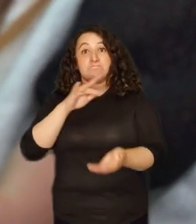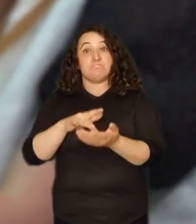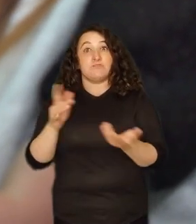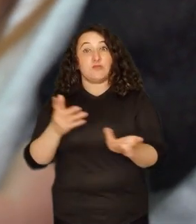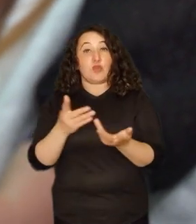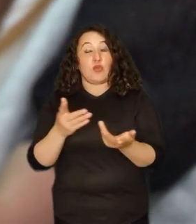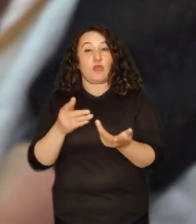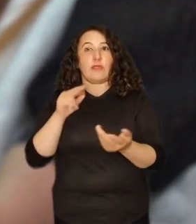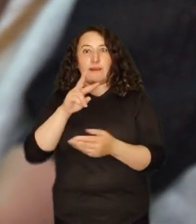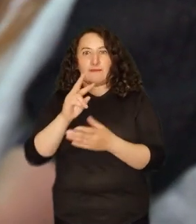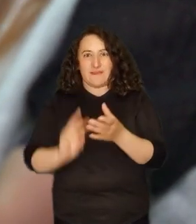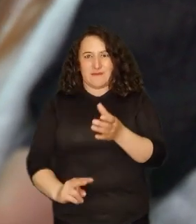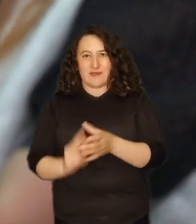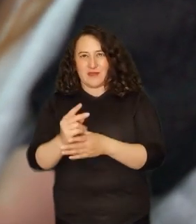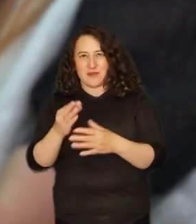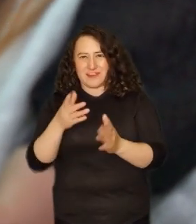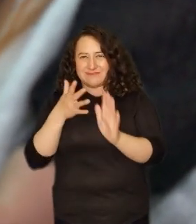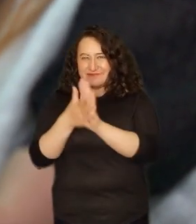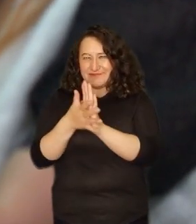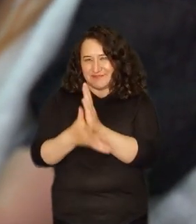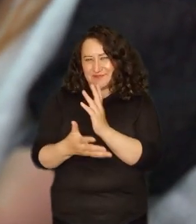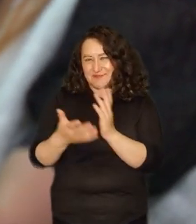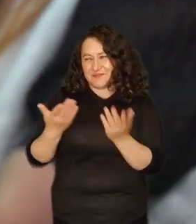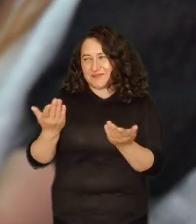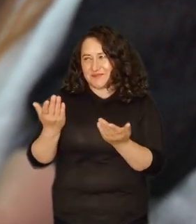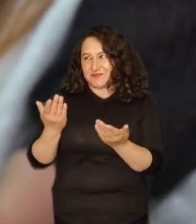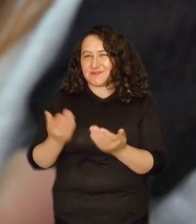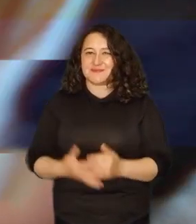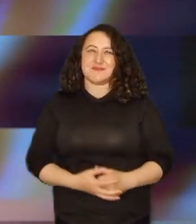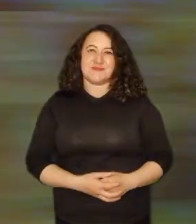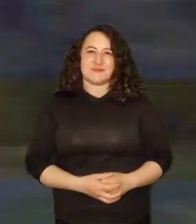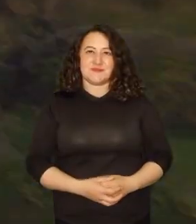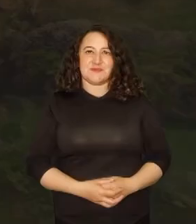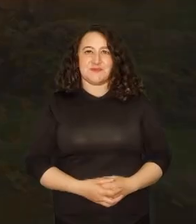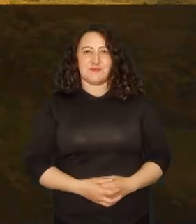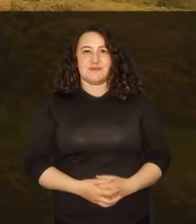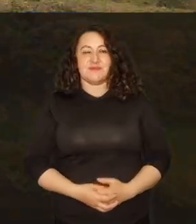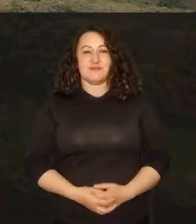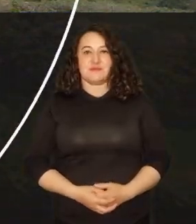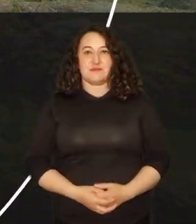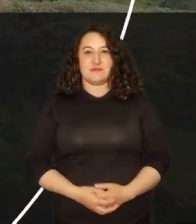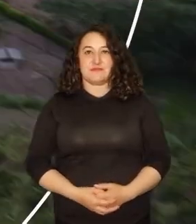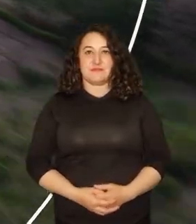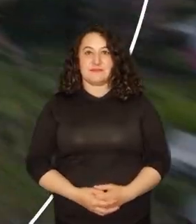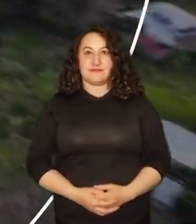vivero Asofrupaz de Timaná para traerles esta historia.